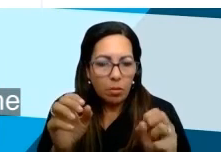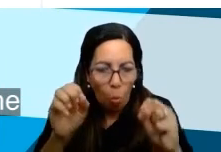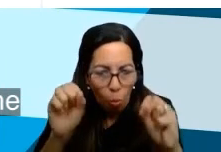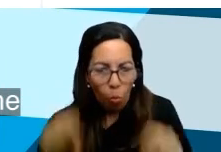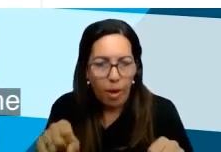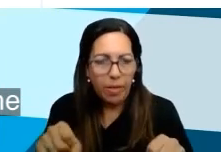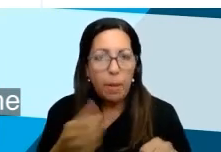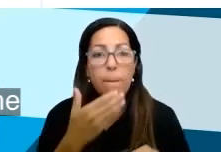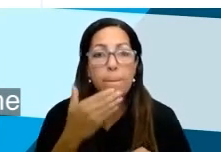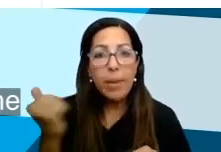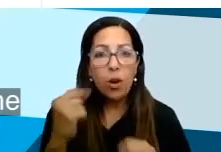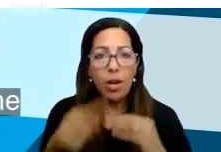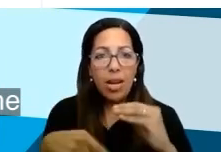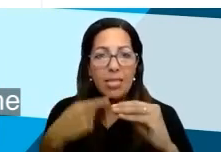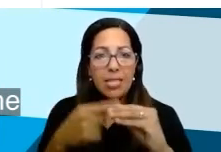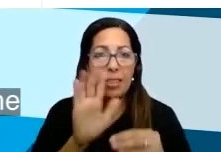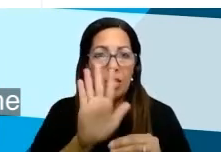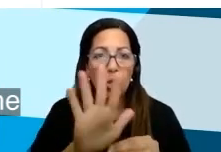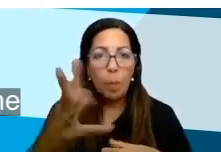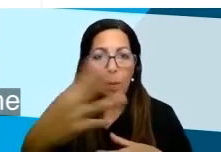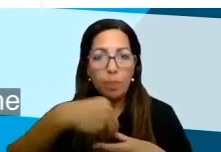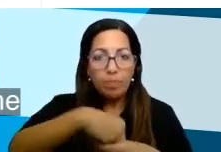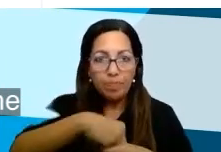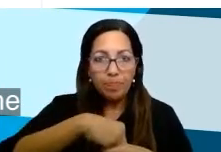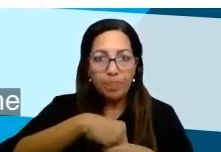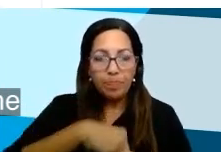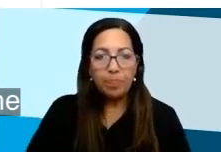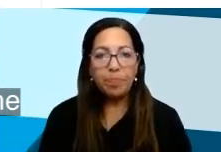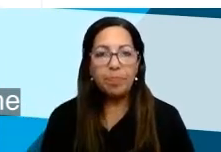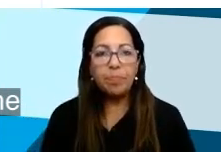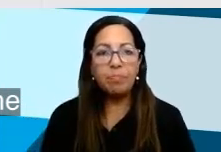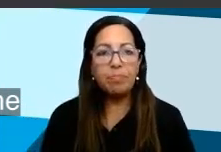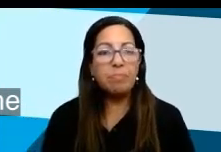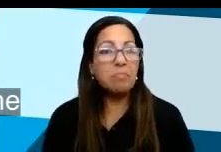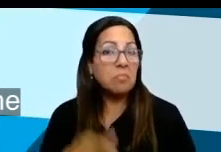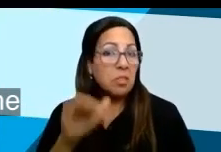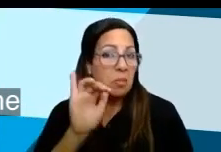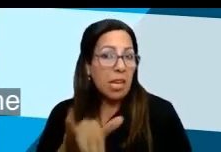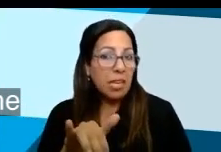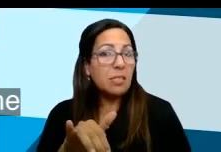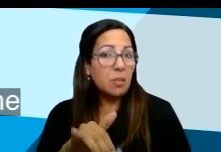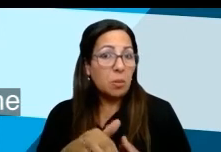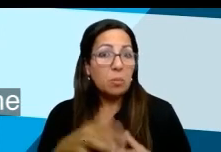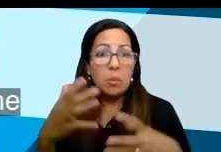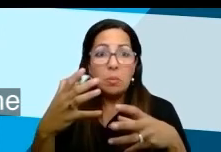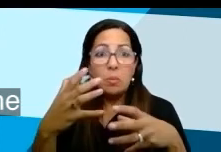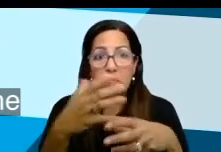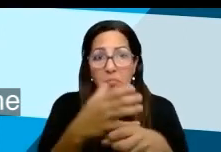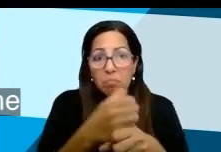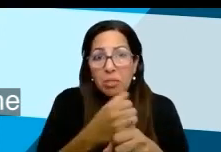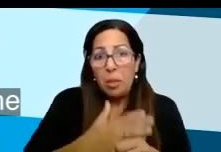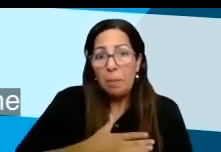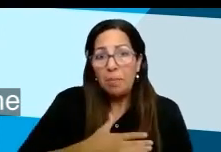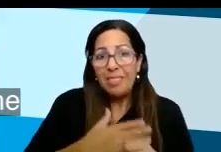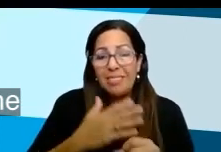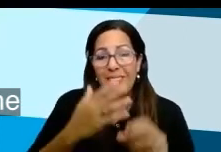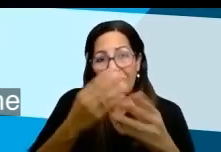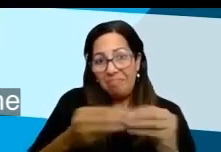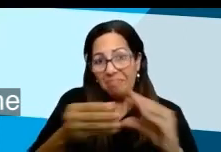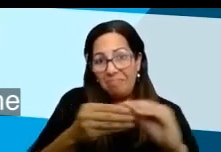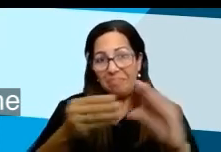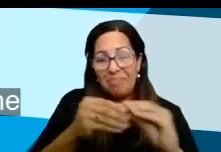su participación en nuestro programa. Y con eso, pues, concluiría lo que es mi participación en términos de